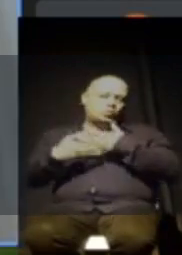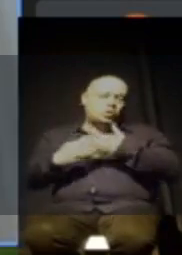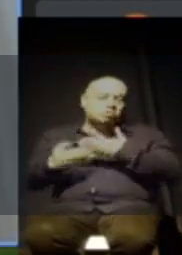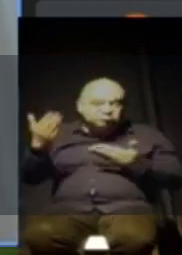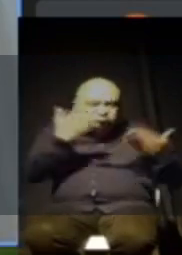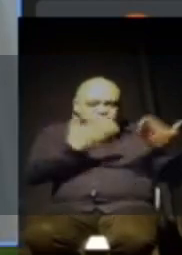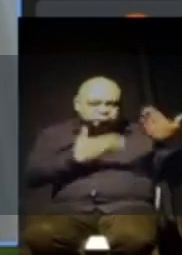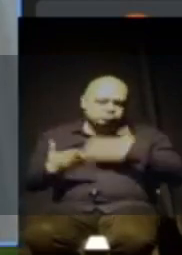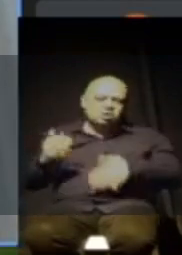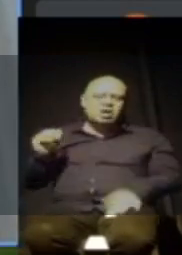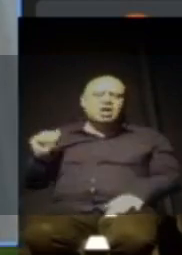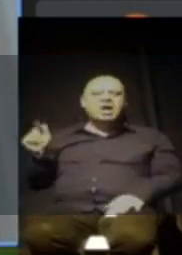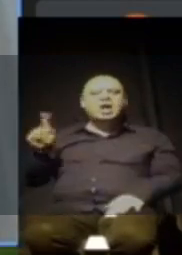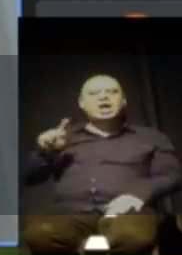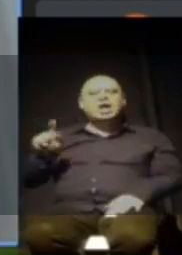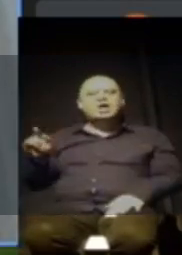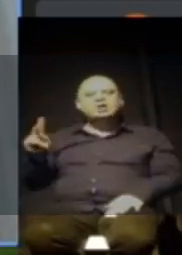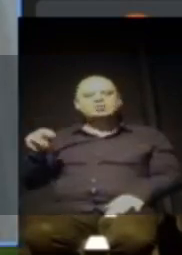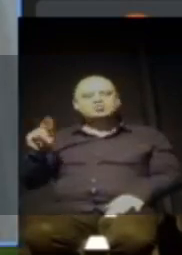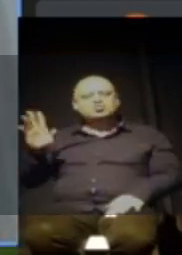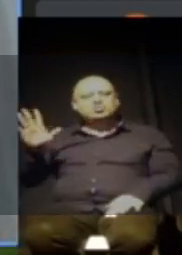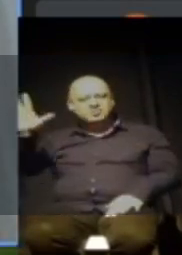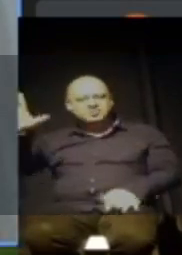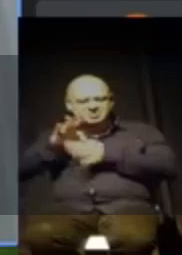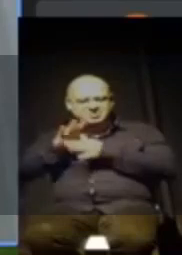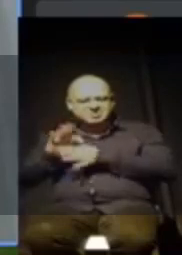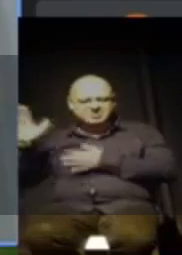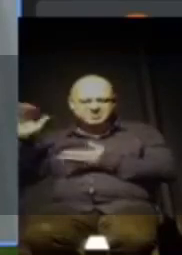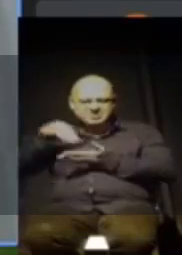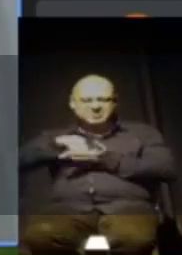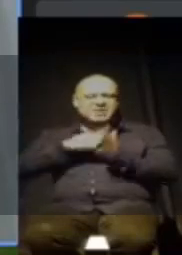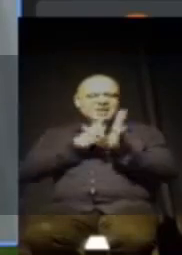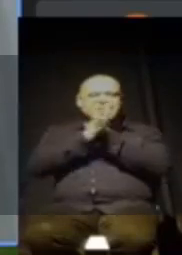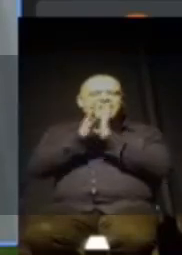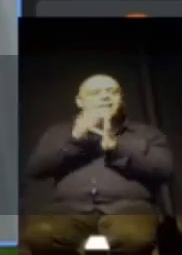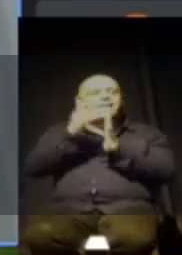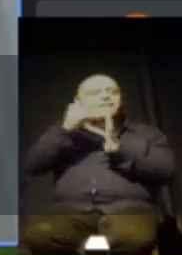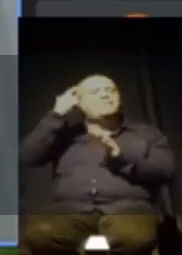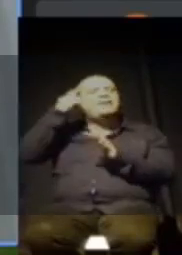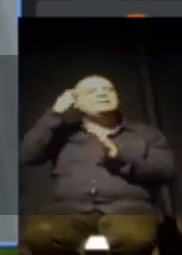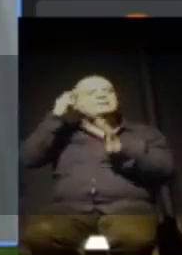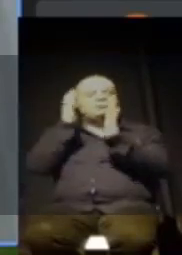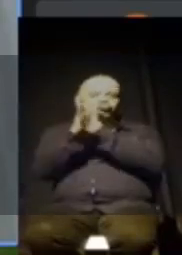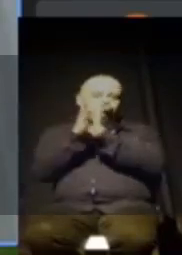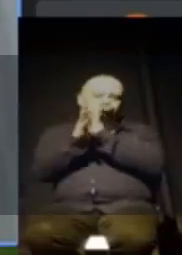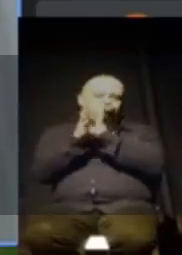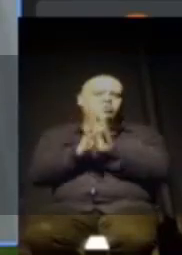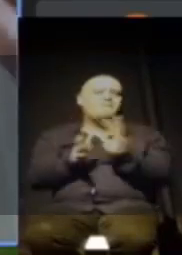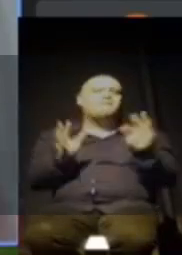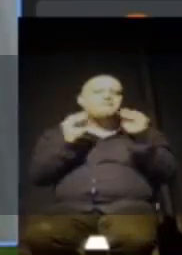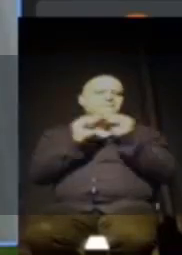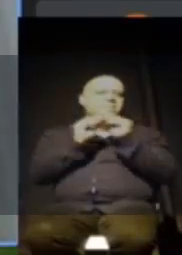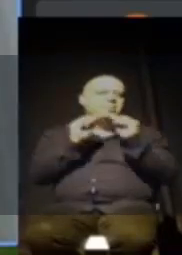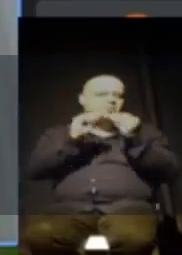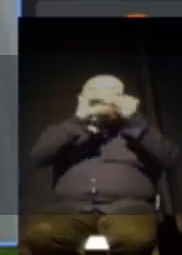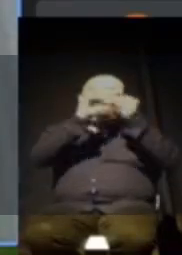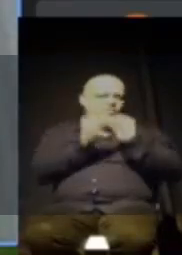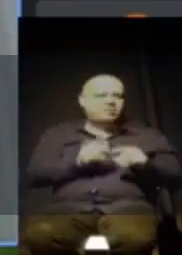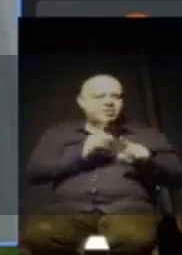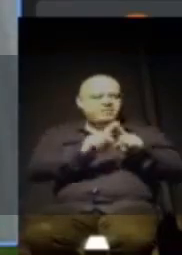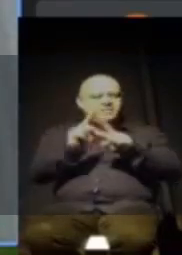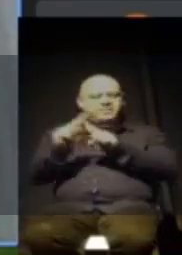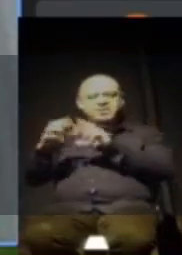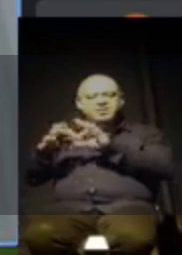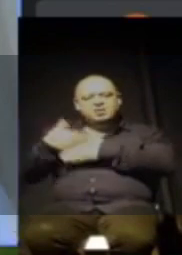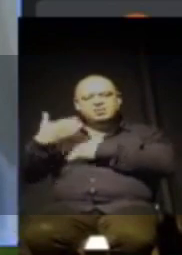Mbembe, porque pues, hay otras formas también de escriturar ese pensamiento y otras formas que preceden, digamos,